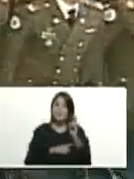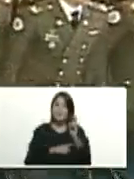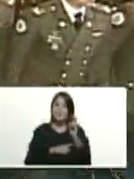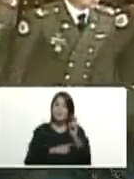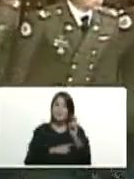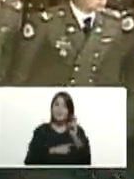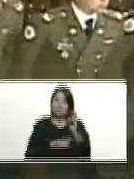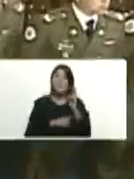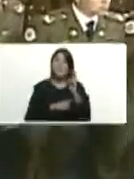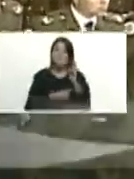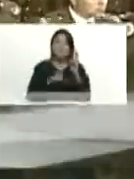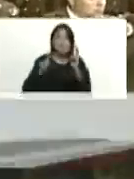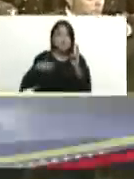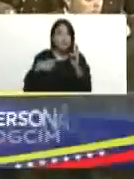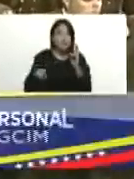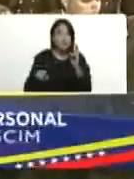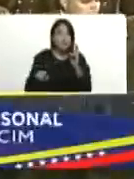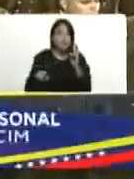es viernes,